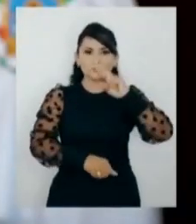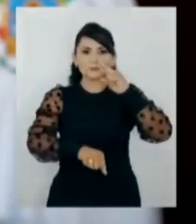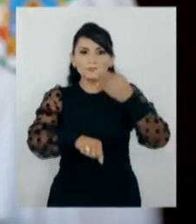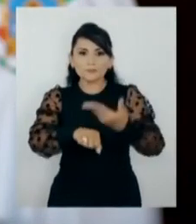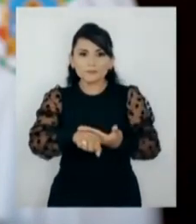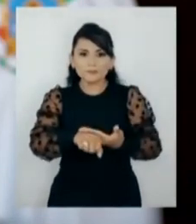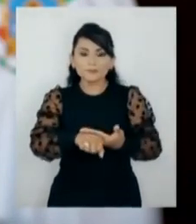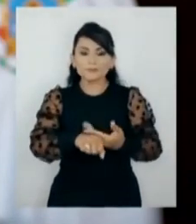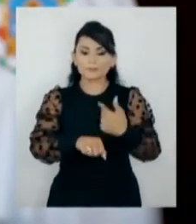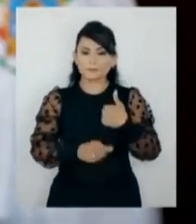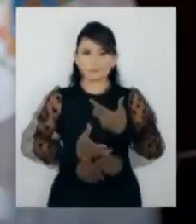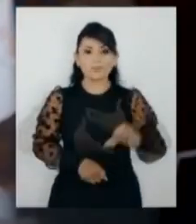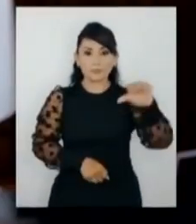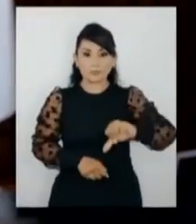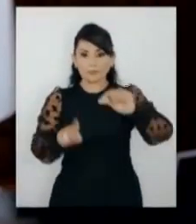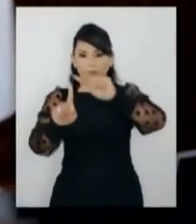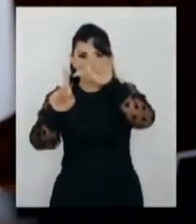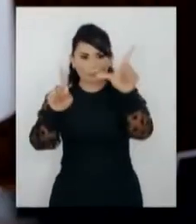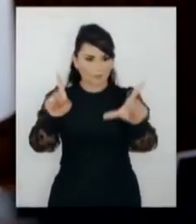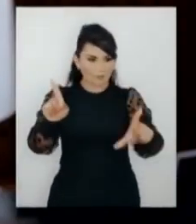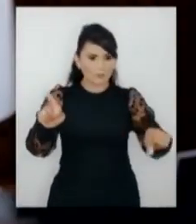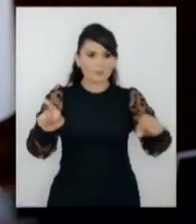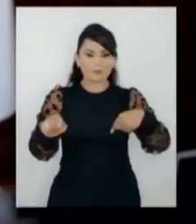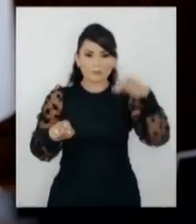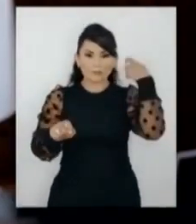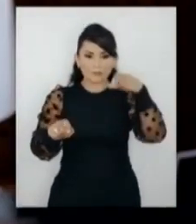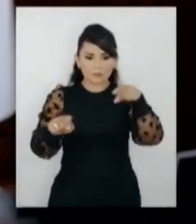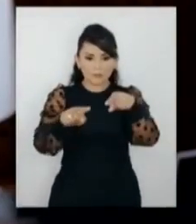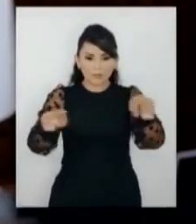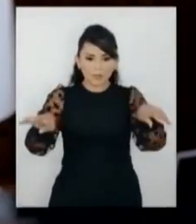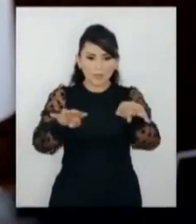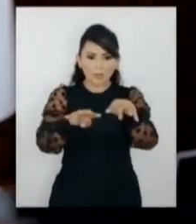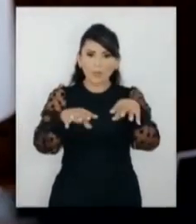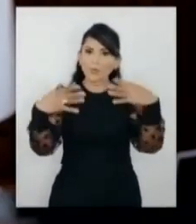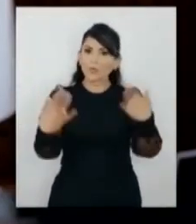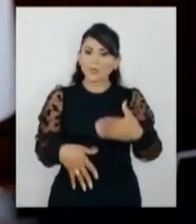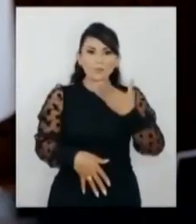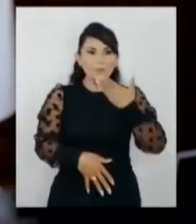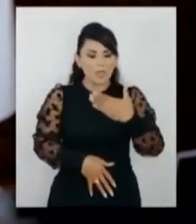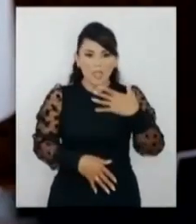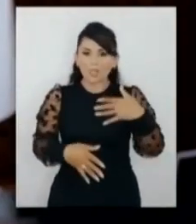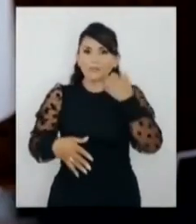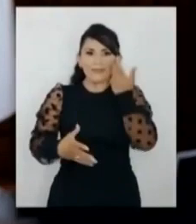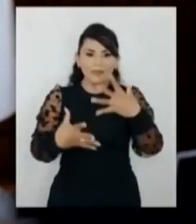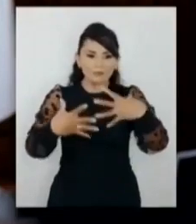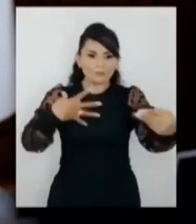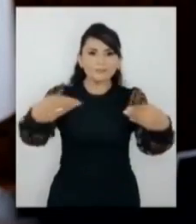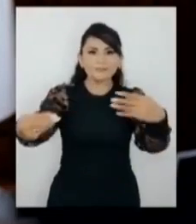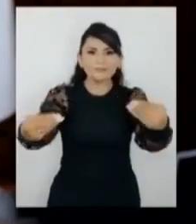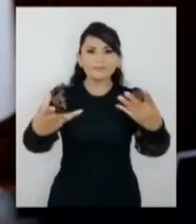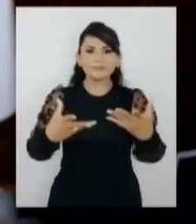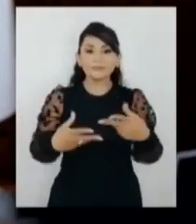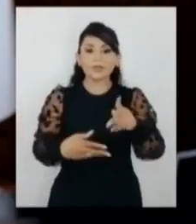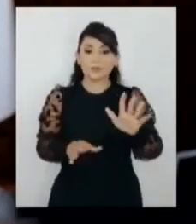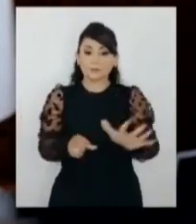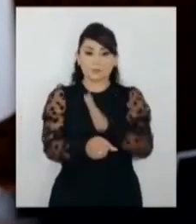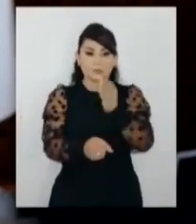cero afirmó que al cierre de su gobierno también se pagara en su totalidad el adeudo con proveedores